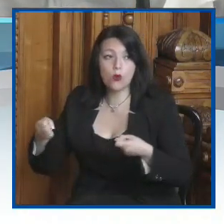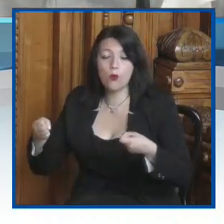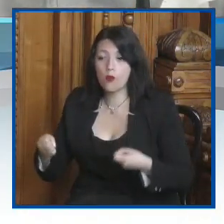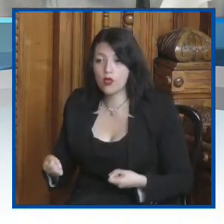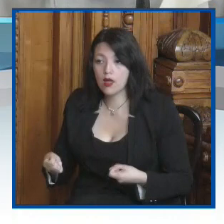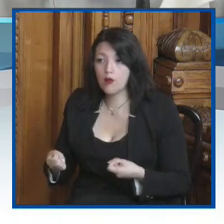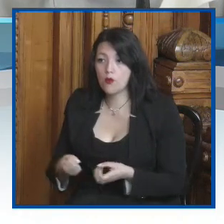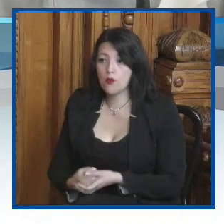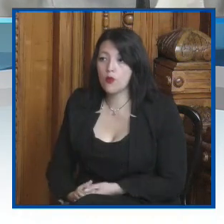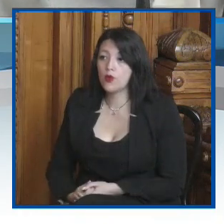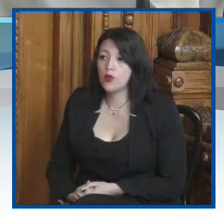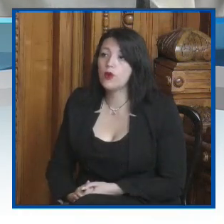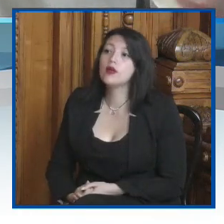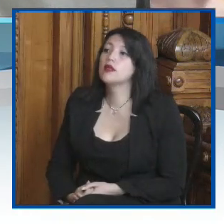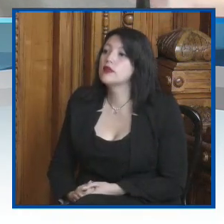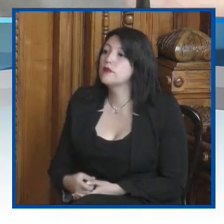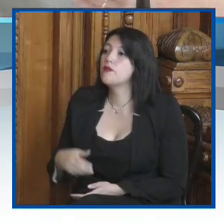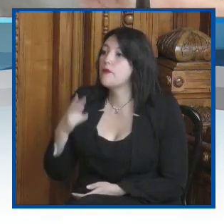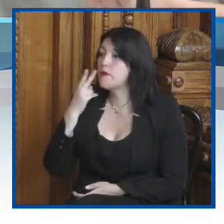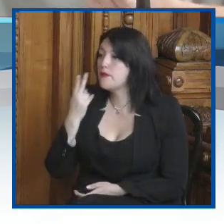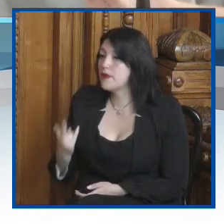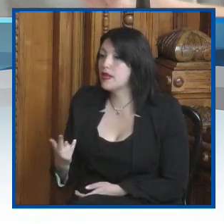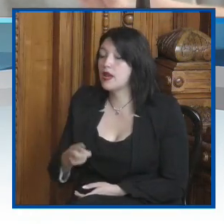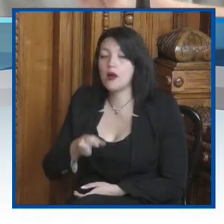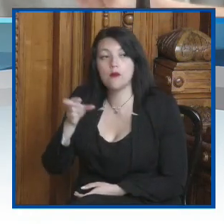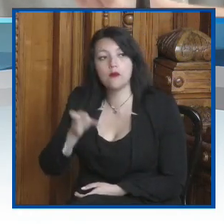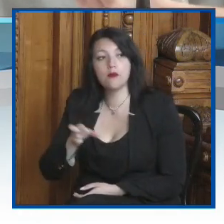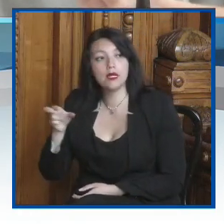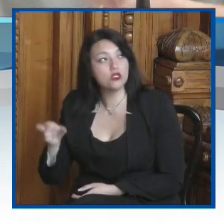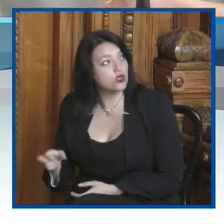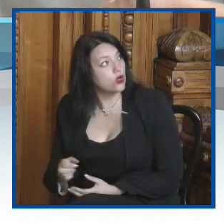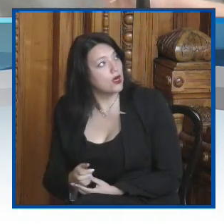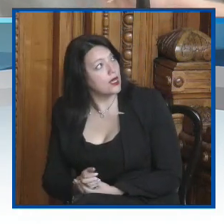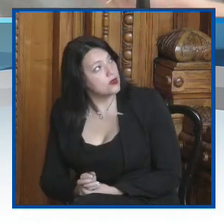evidentemente, determinar si la persona que está